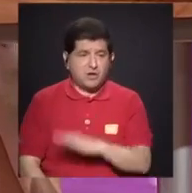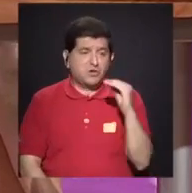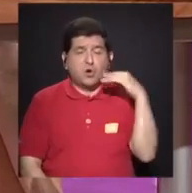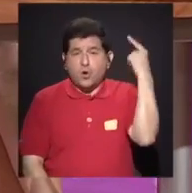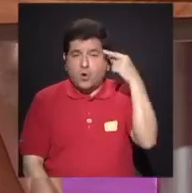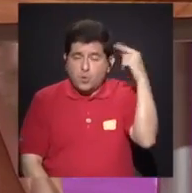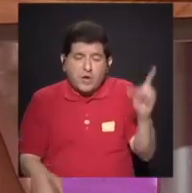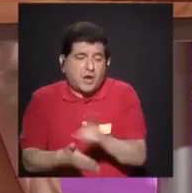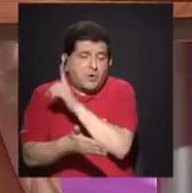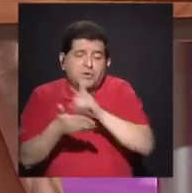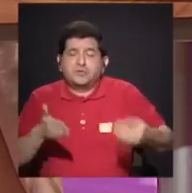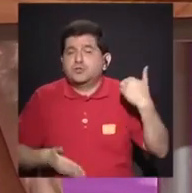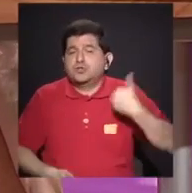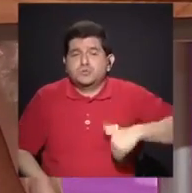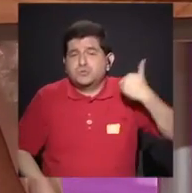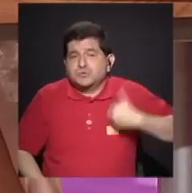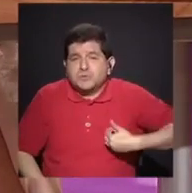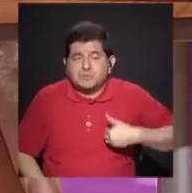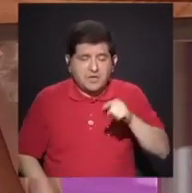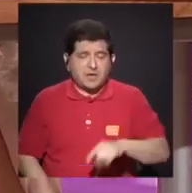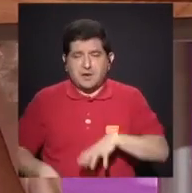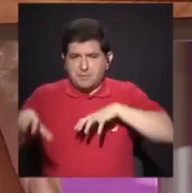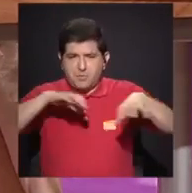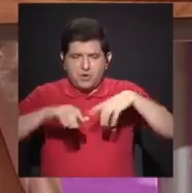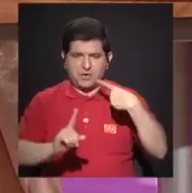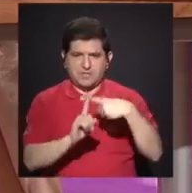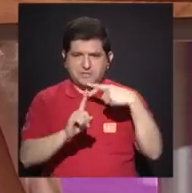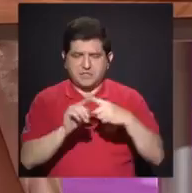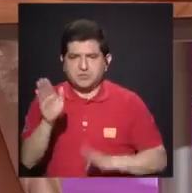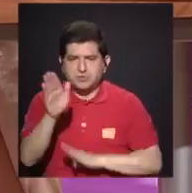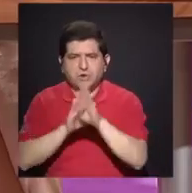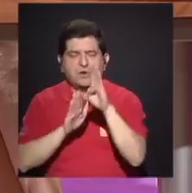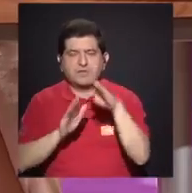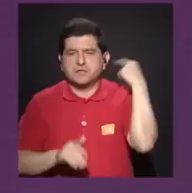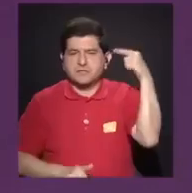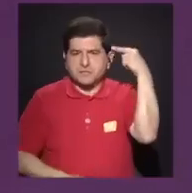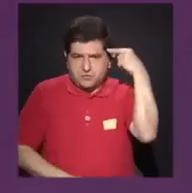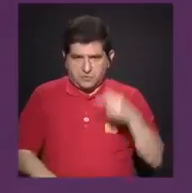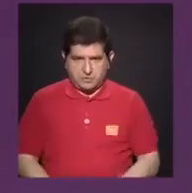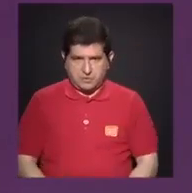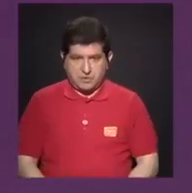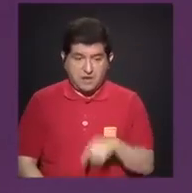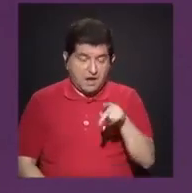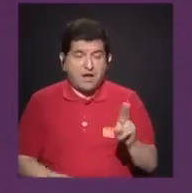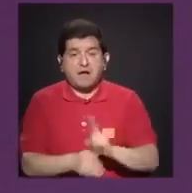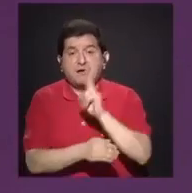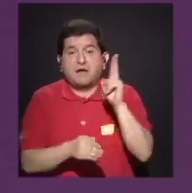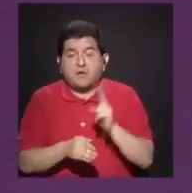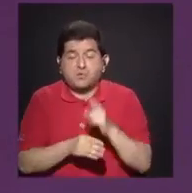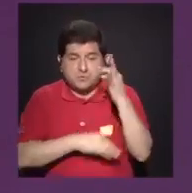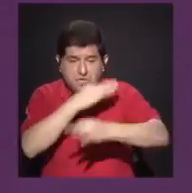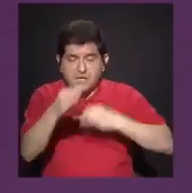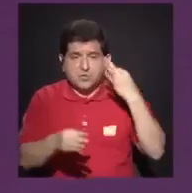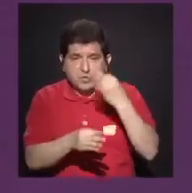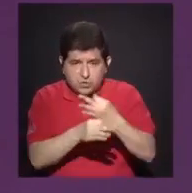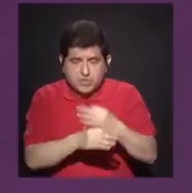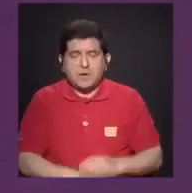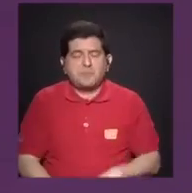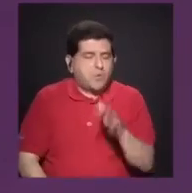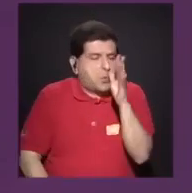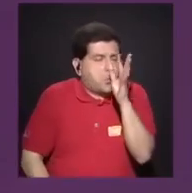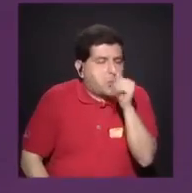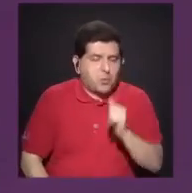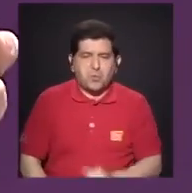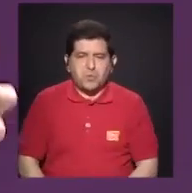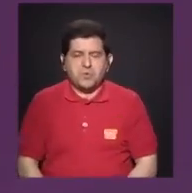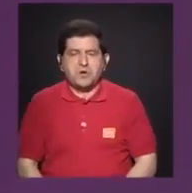Estado discrimina a los hombres por estas acciones afirmativas que desarrolla. Y en gran medida, haciendo utilización de este tipo de recursos como la burla,